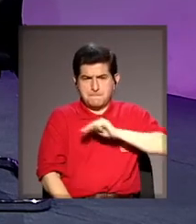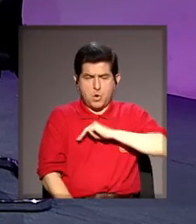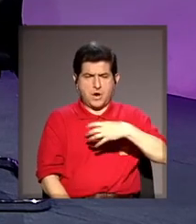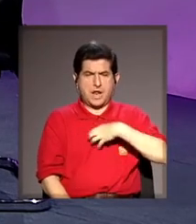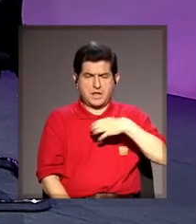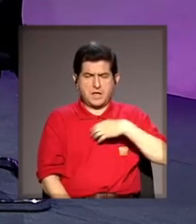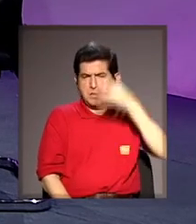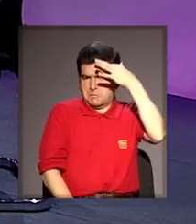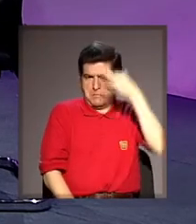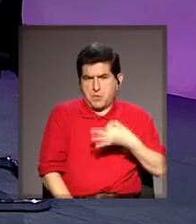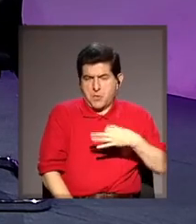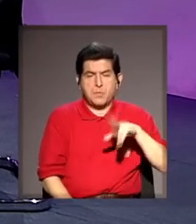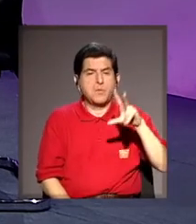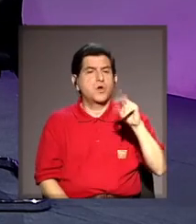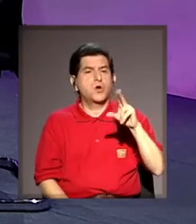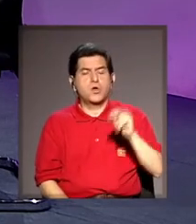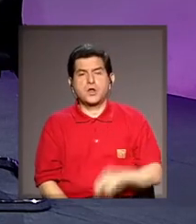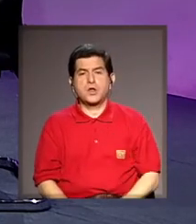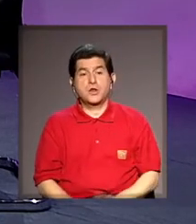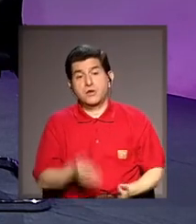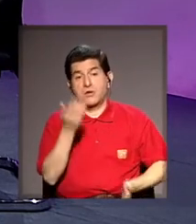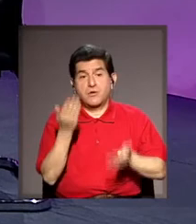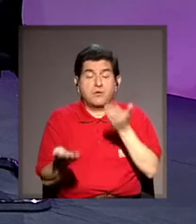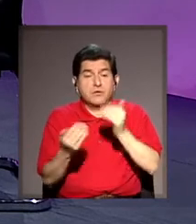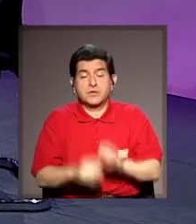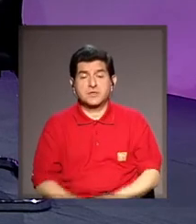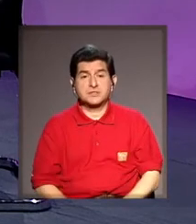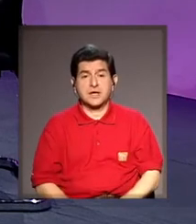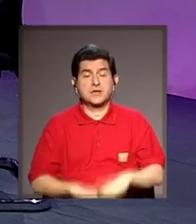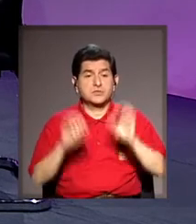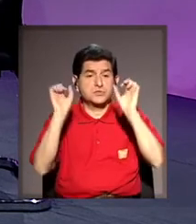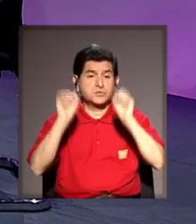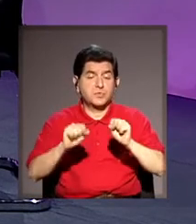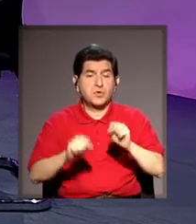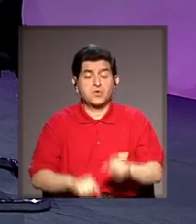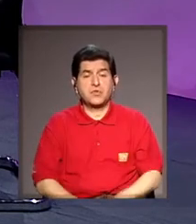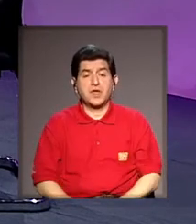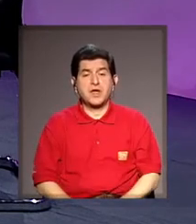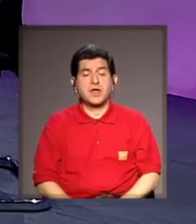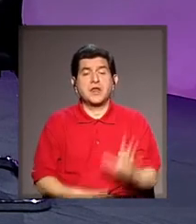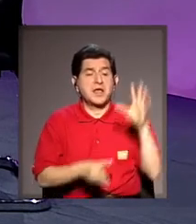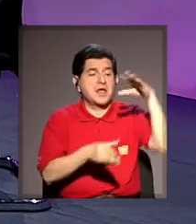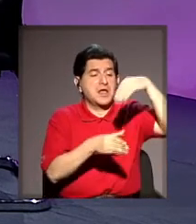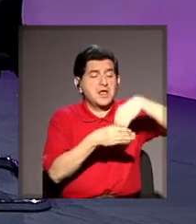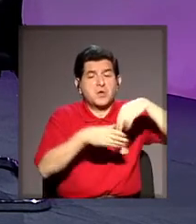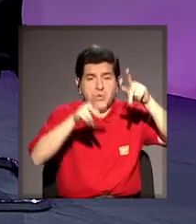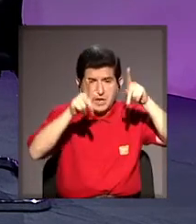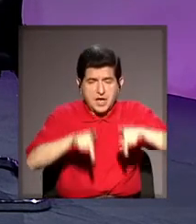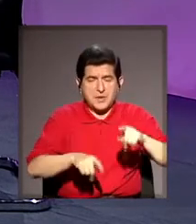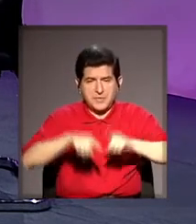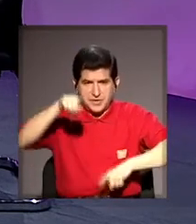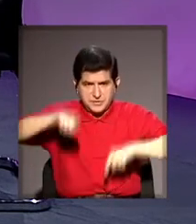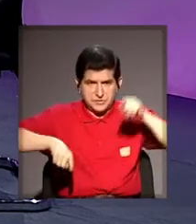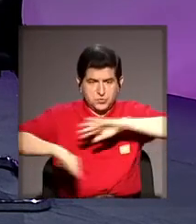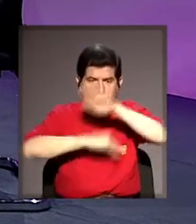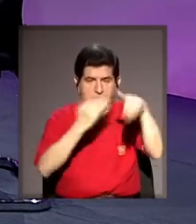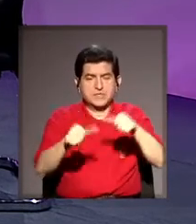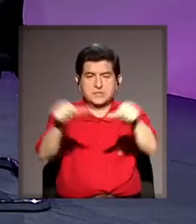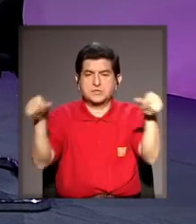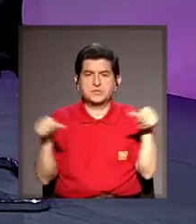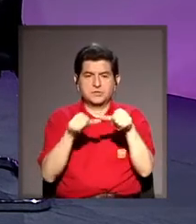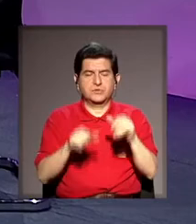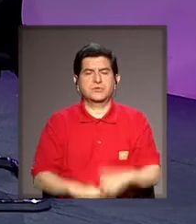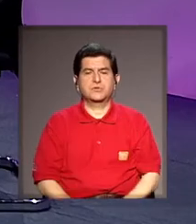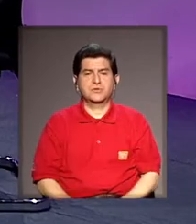propios juicios y no abrazar y integrar a las personas diversas en todos los sentidos